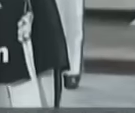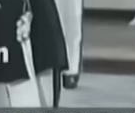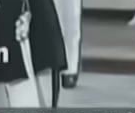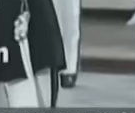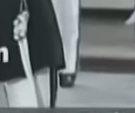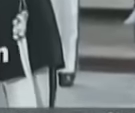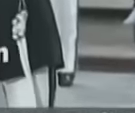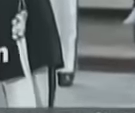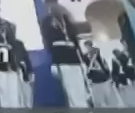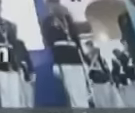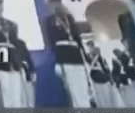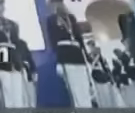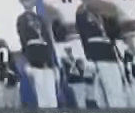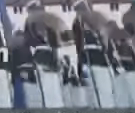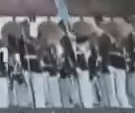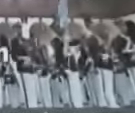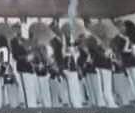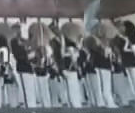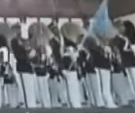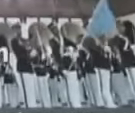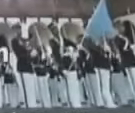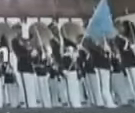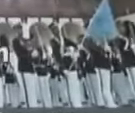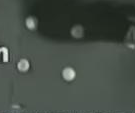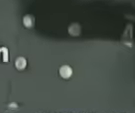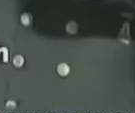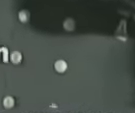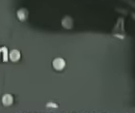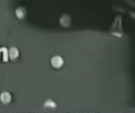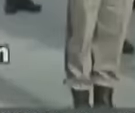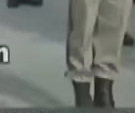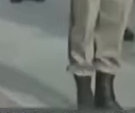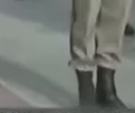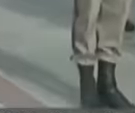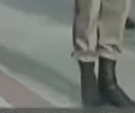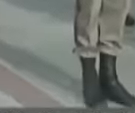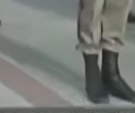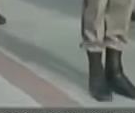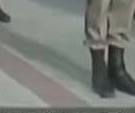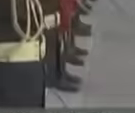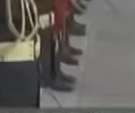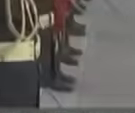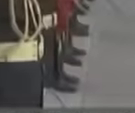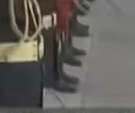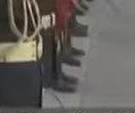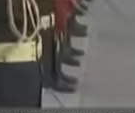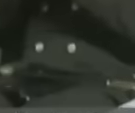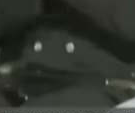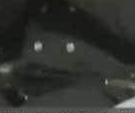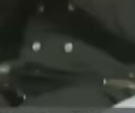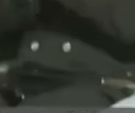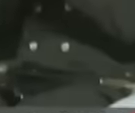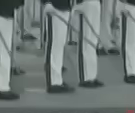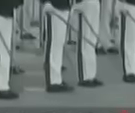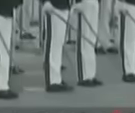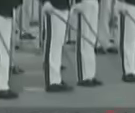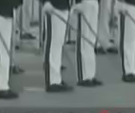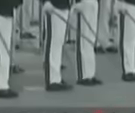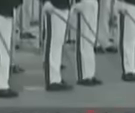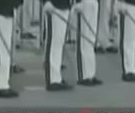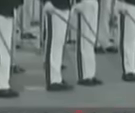2024-2030 como parte de una renovación estructural y estratégica. Quiero que este 9 de diciembre, en